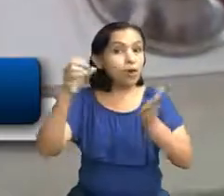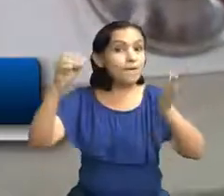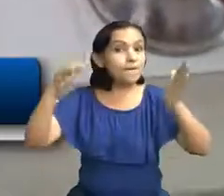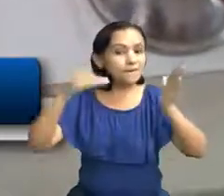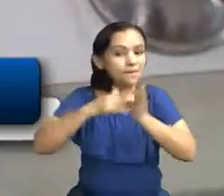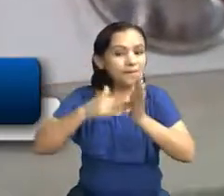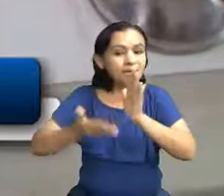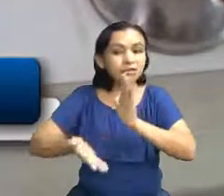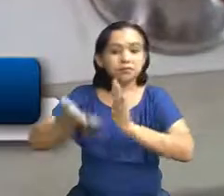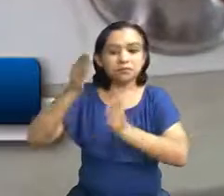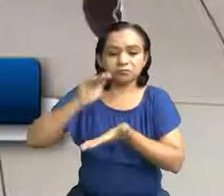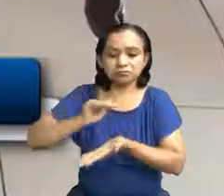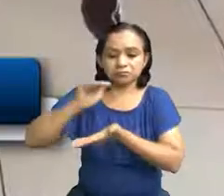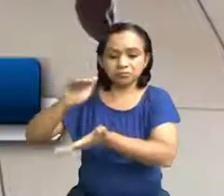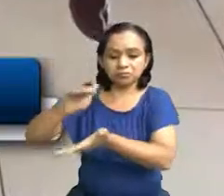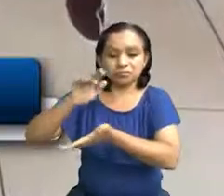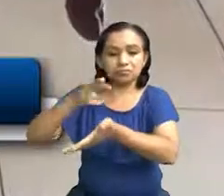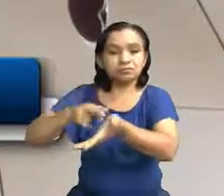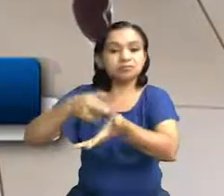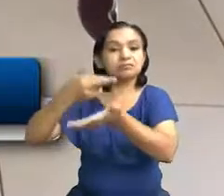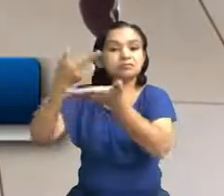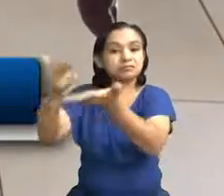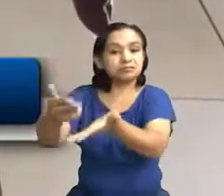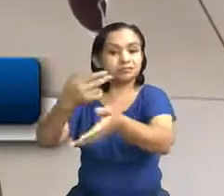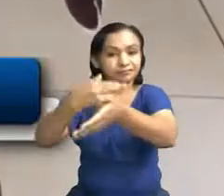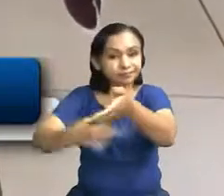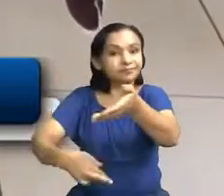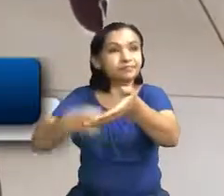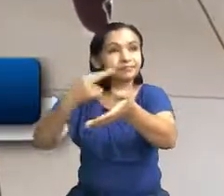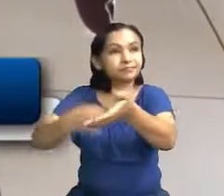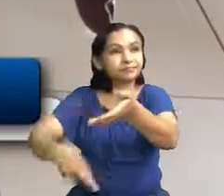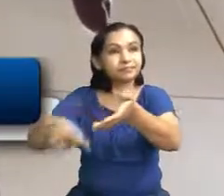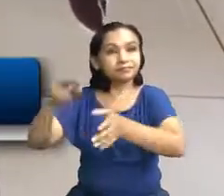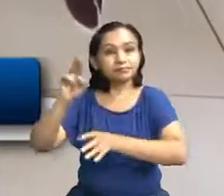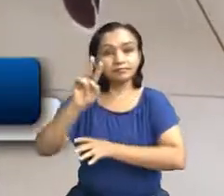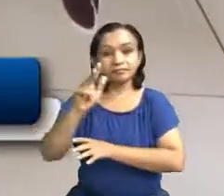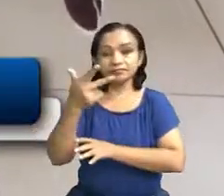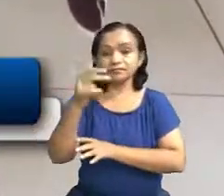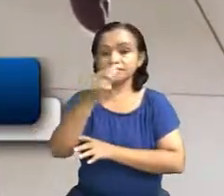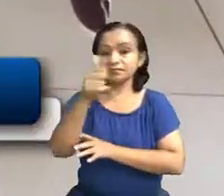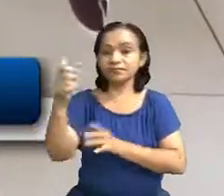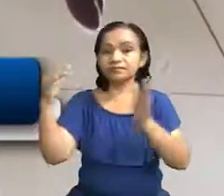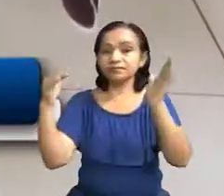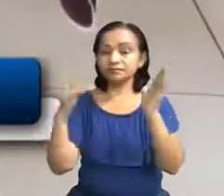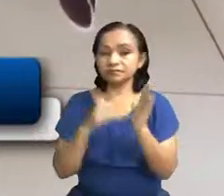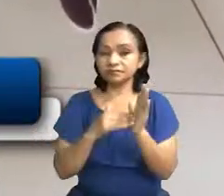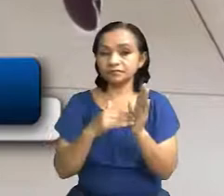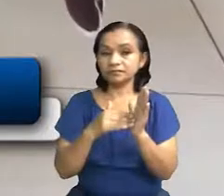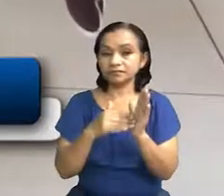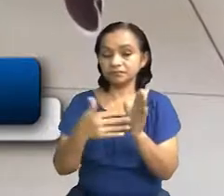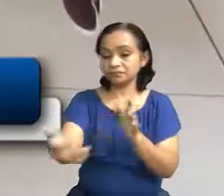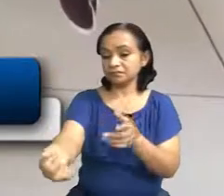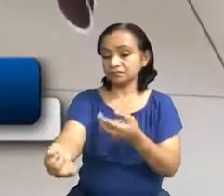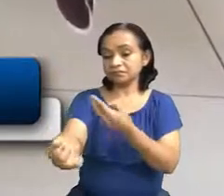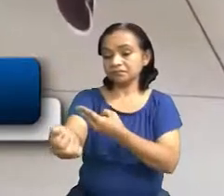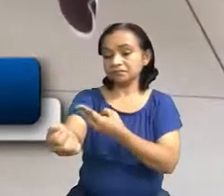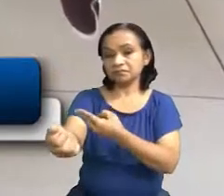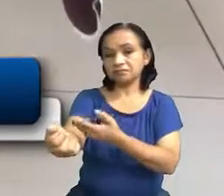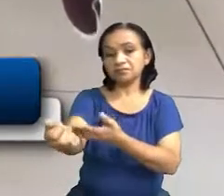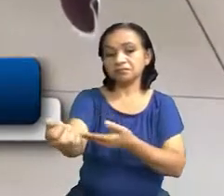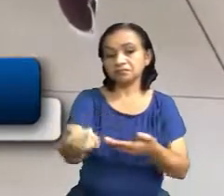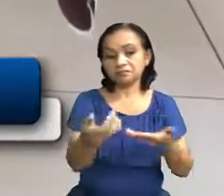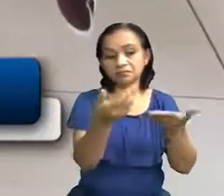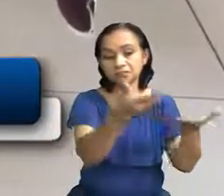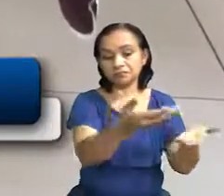en el 2016, en 2017 y 18 ya alcanzamos las 86 mil y ahora prácticamente vamos a llegar a 94 mil,